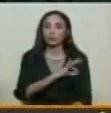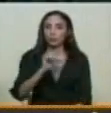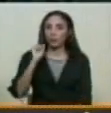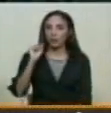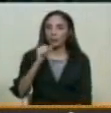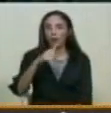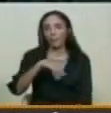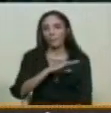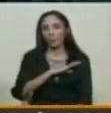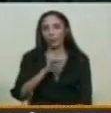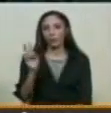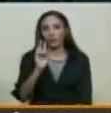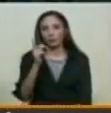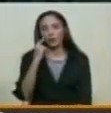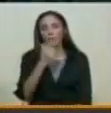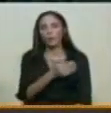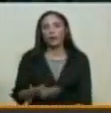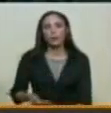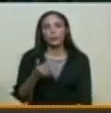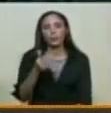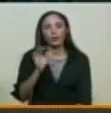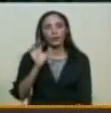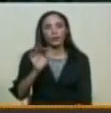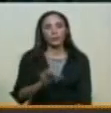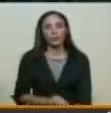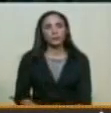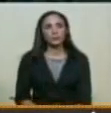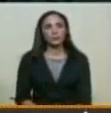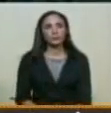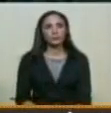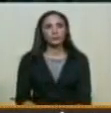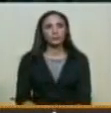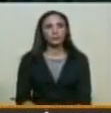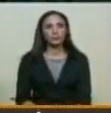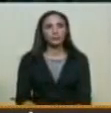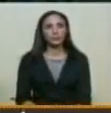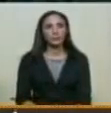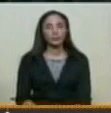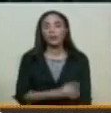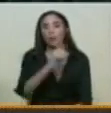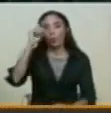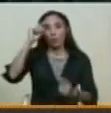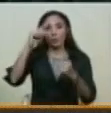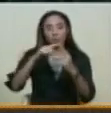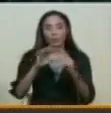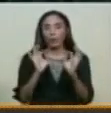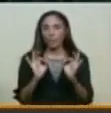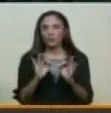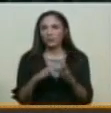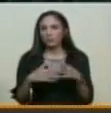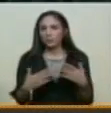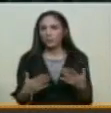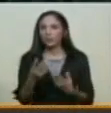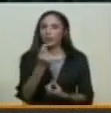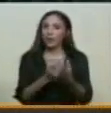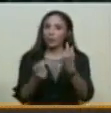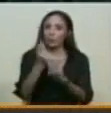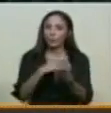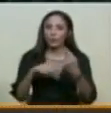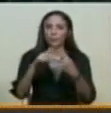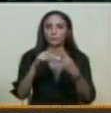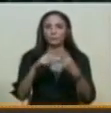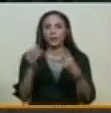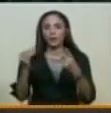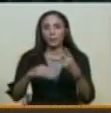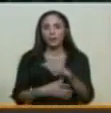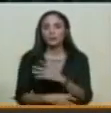venezolano, lo que prevalezca en la acción del gobierno. Con énfasis especial en economía,